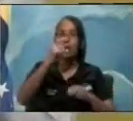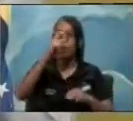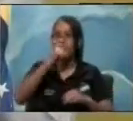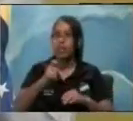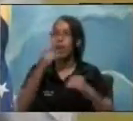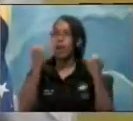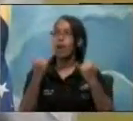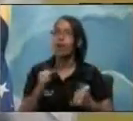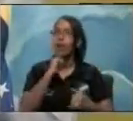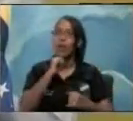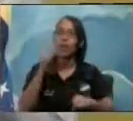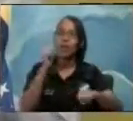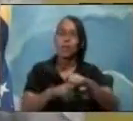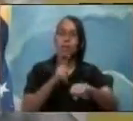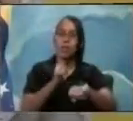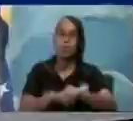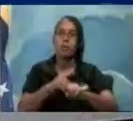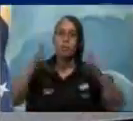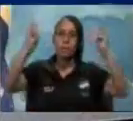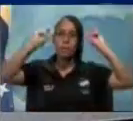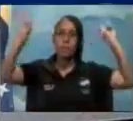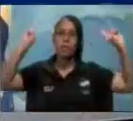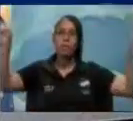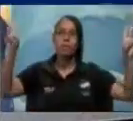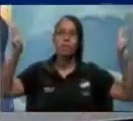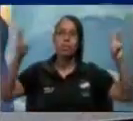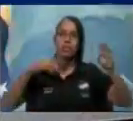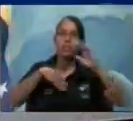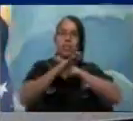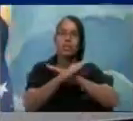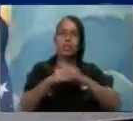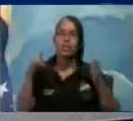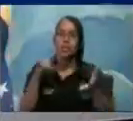es el momento. ¡Sí! Moisés salió.